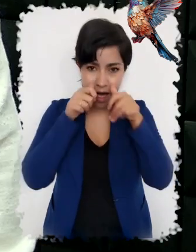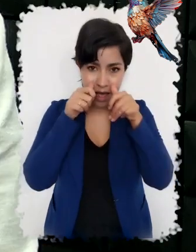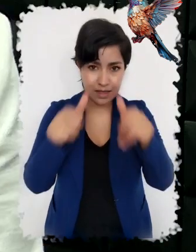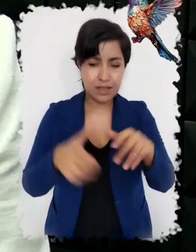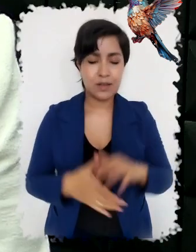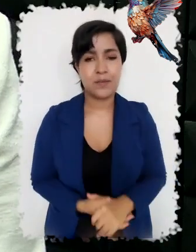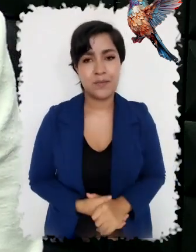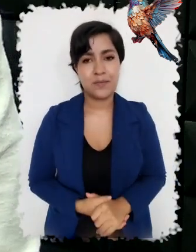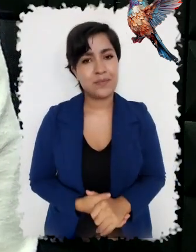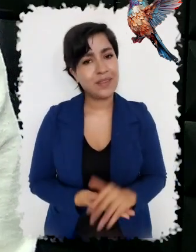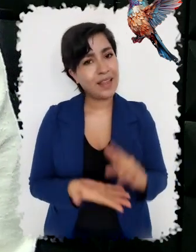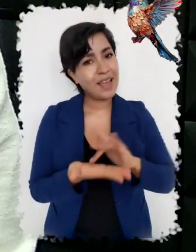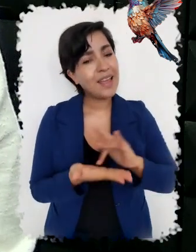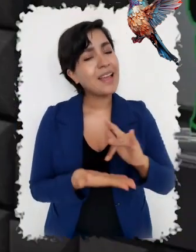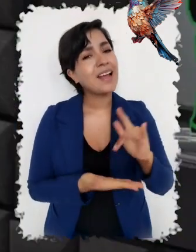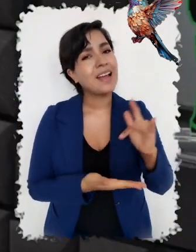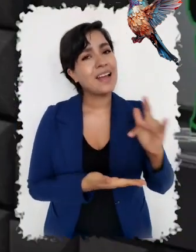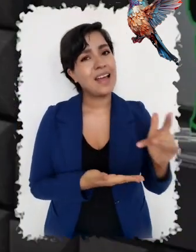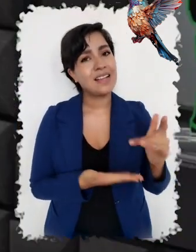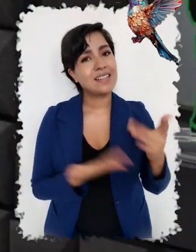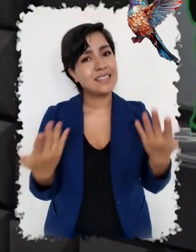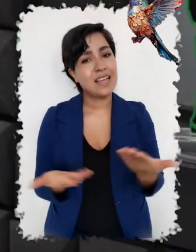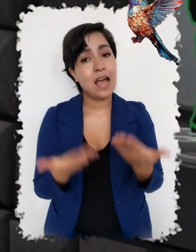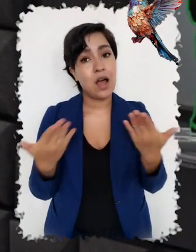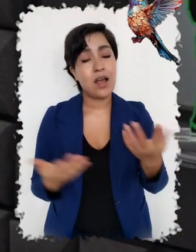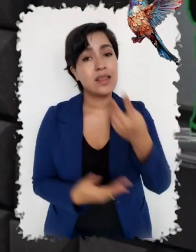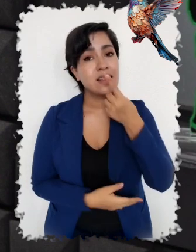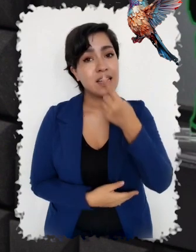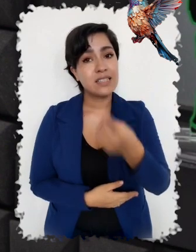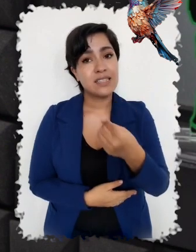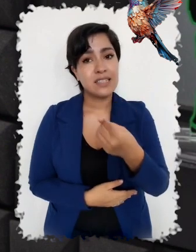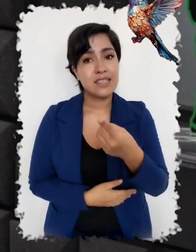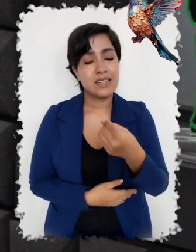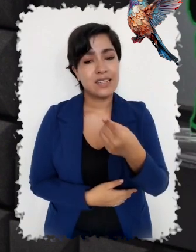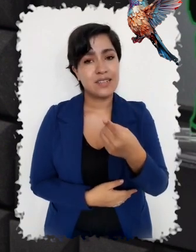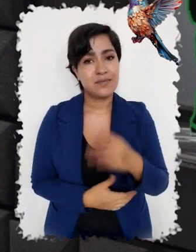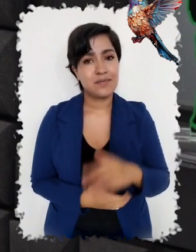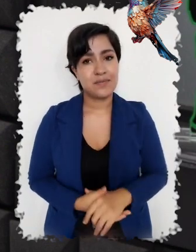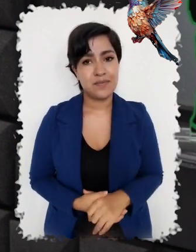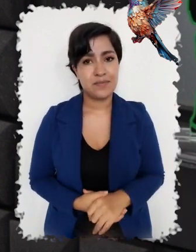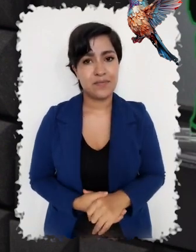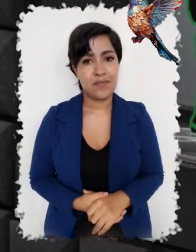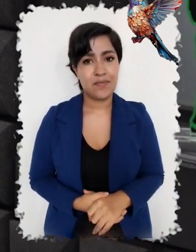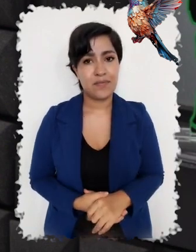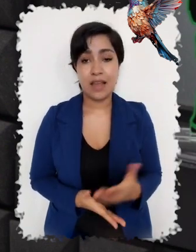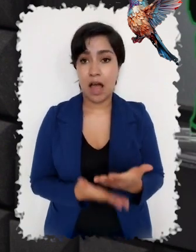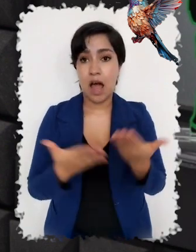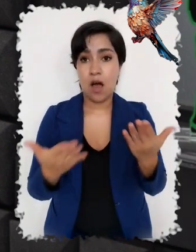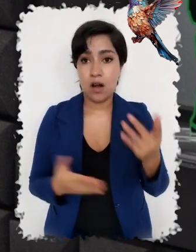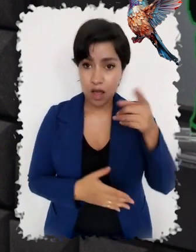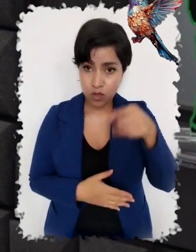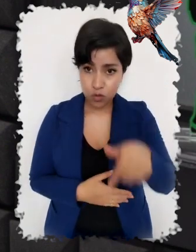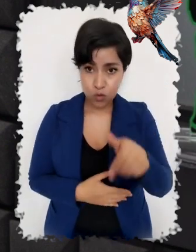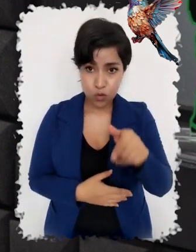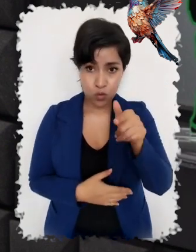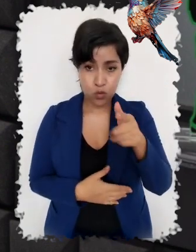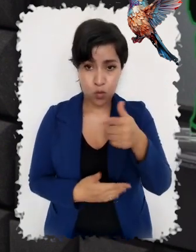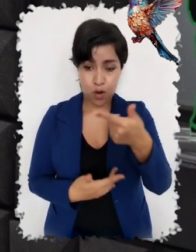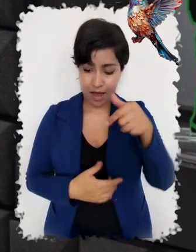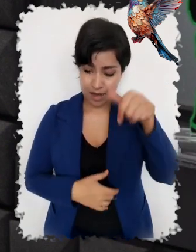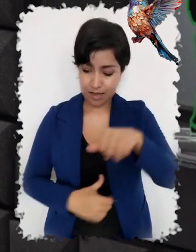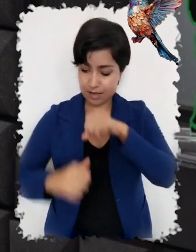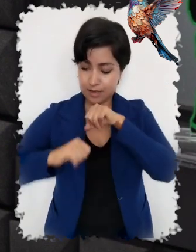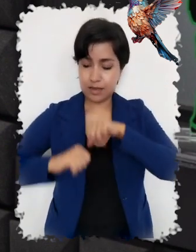tus órdenes muchísimas gracias guare y quiero decirte que que el hecho de que estés al frente de este